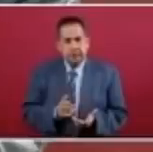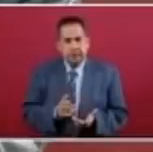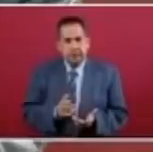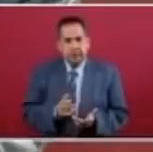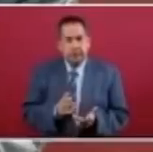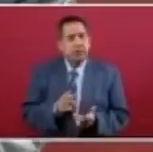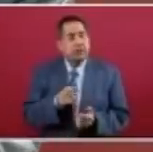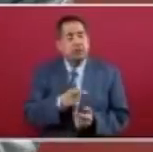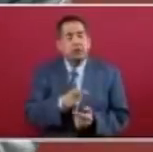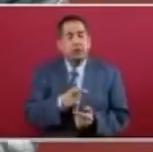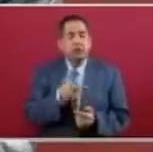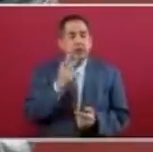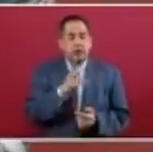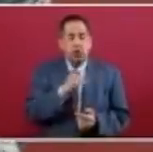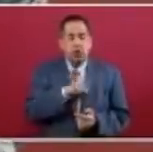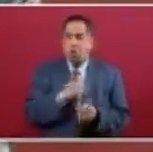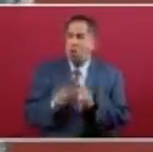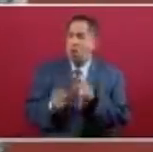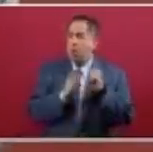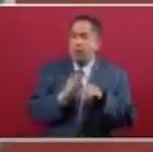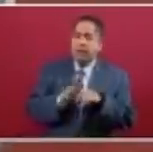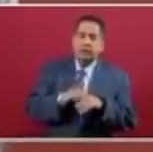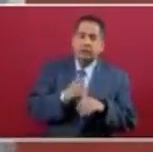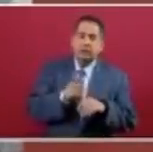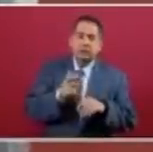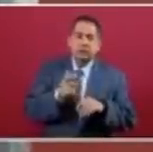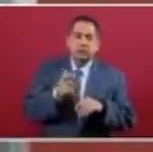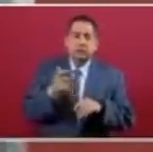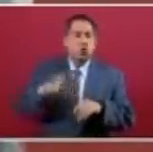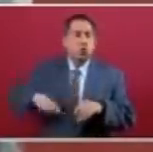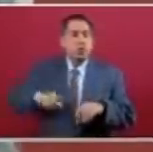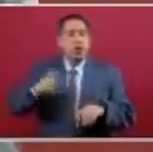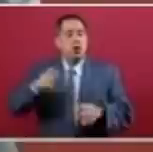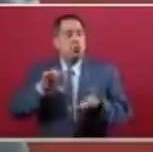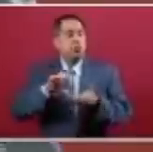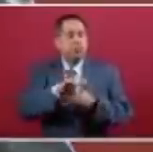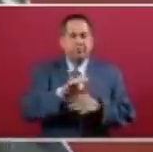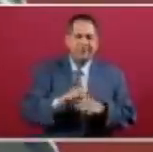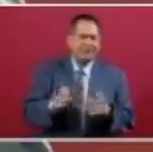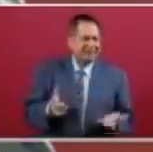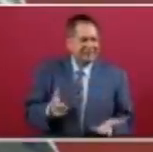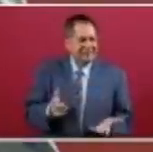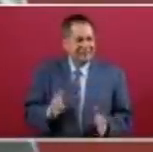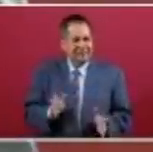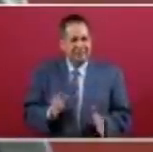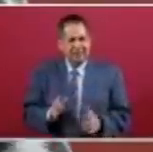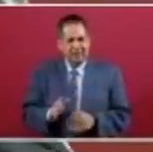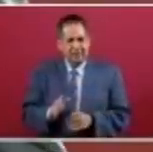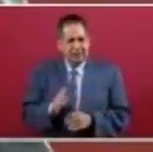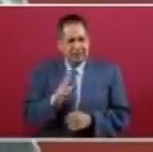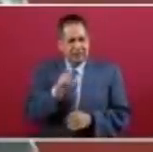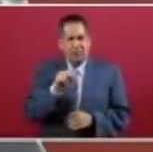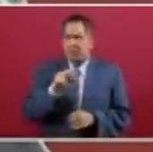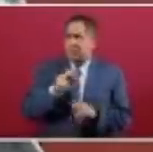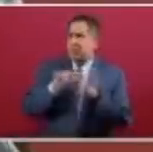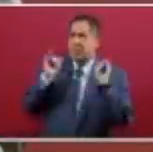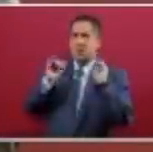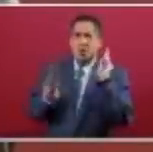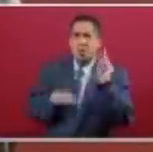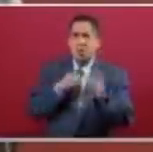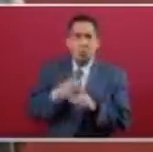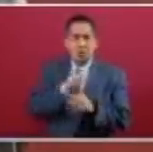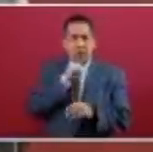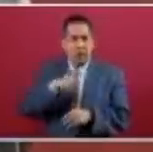van a dejar de cobrar subsidio, porque eso no se da en ninguna parte del